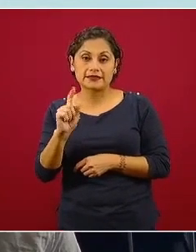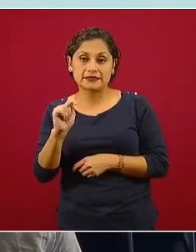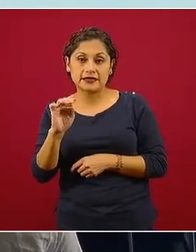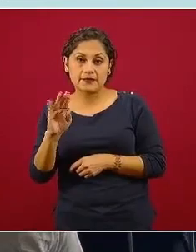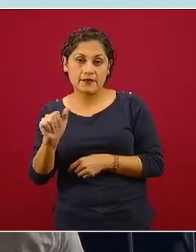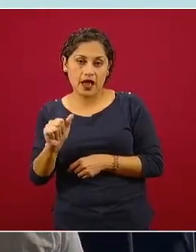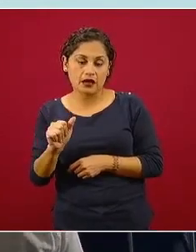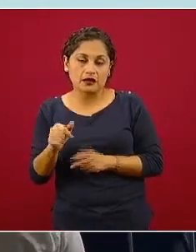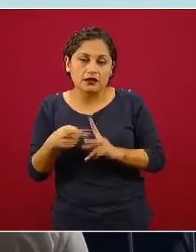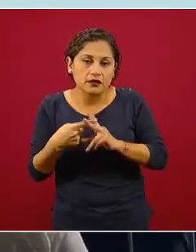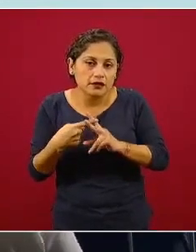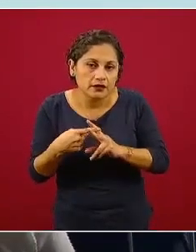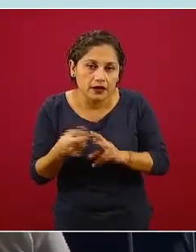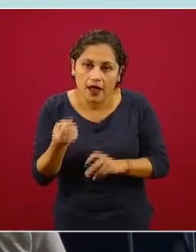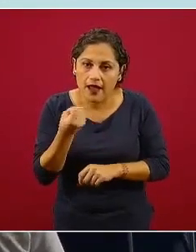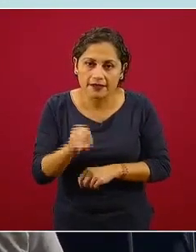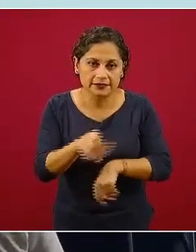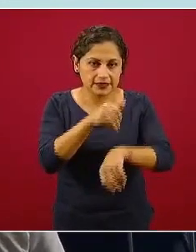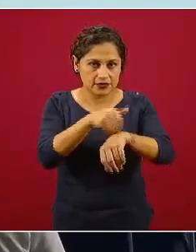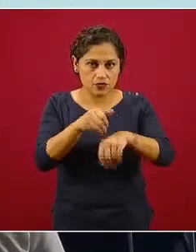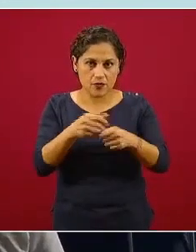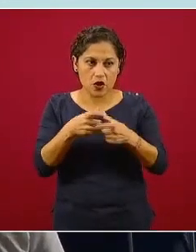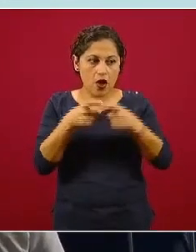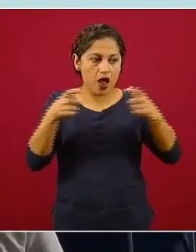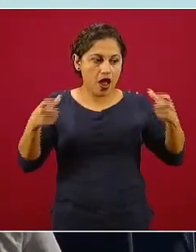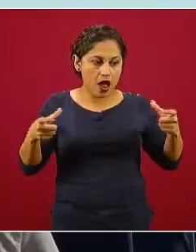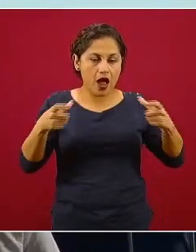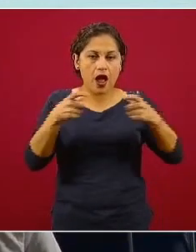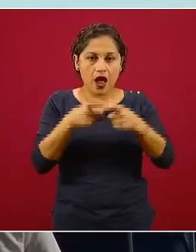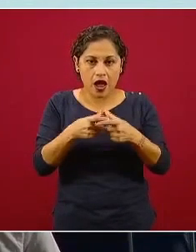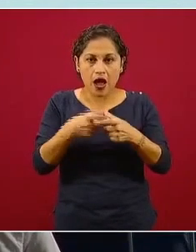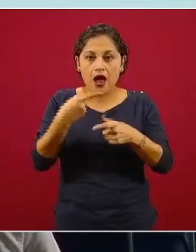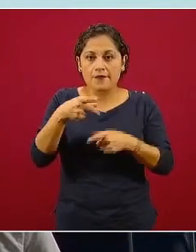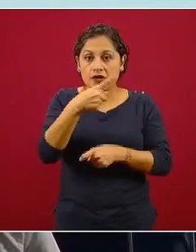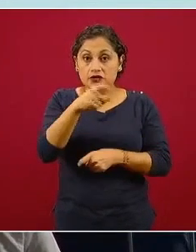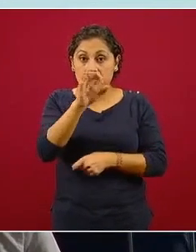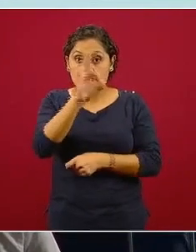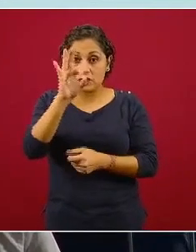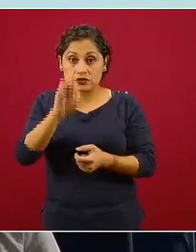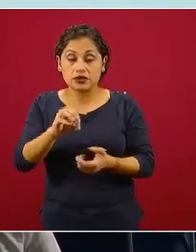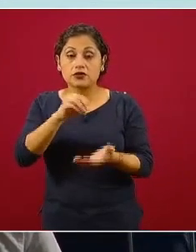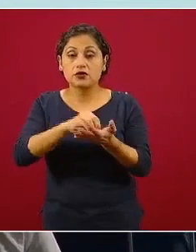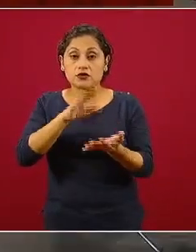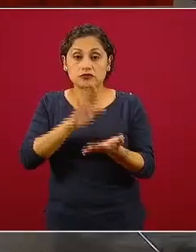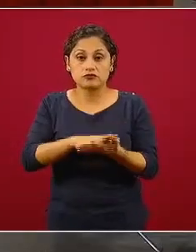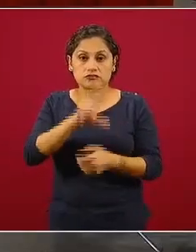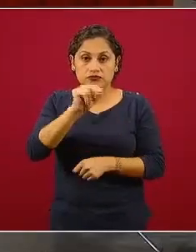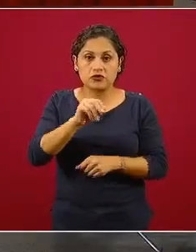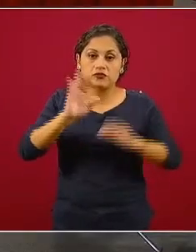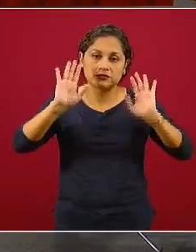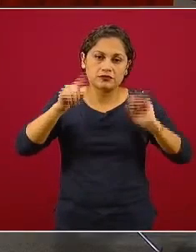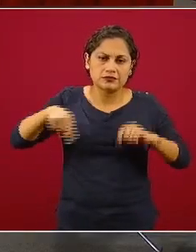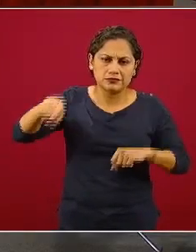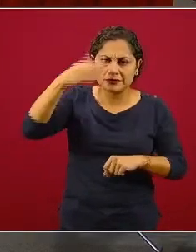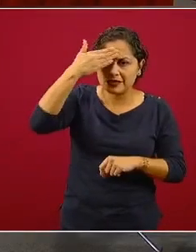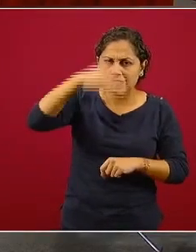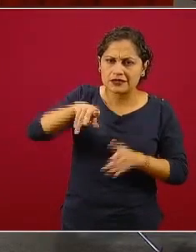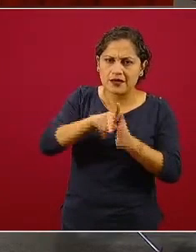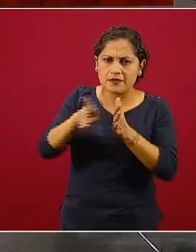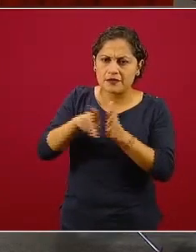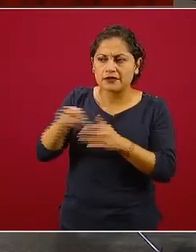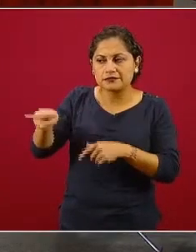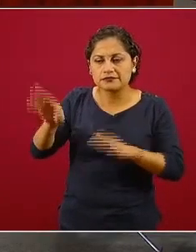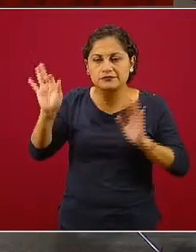Entonces, ahí también estoy seguro que en sucesivas ediciones este diario tomará nota de este conocimiento y irá